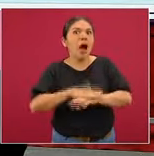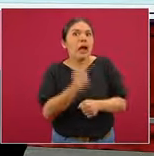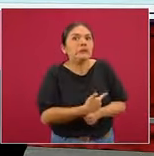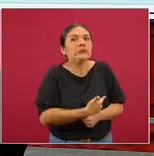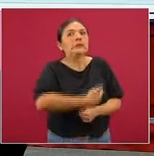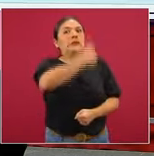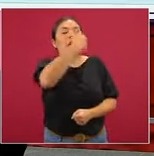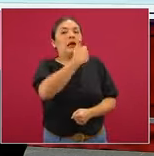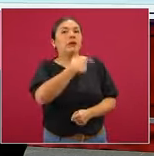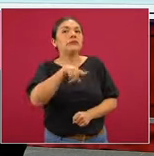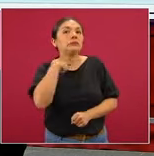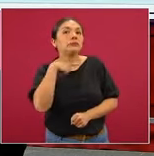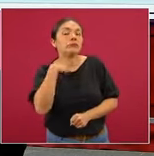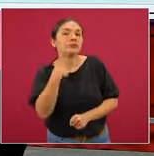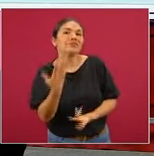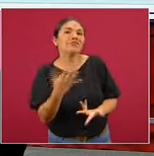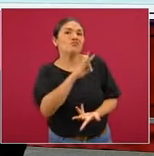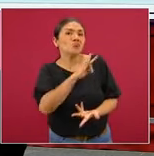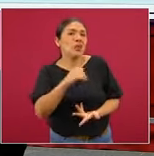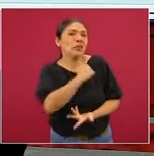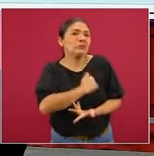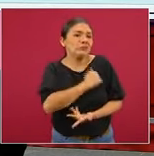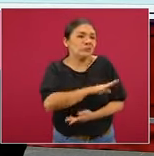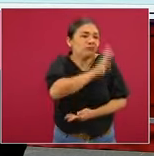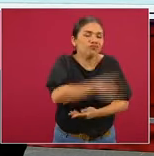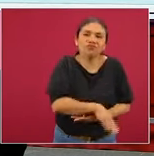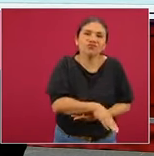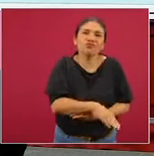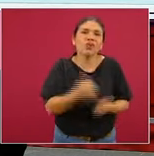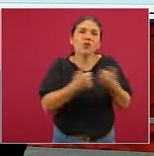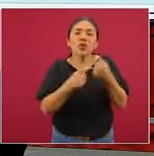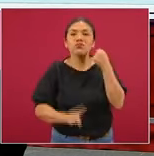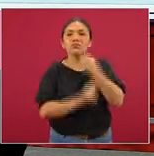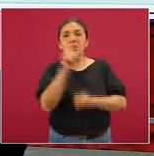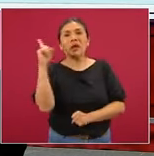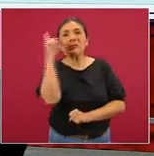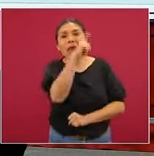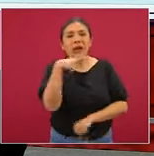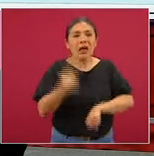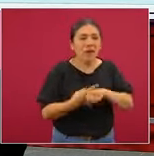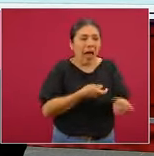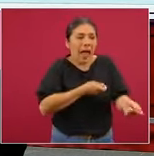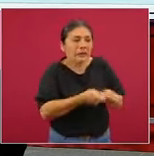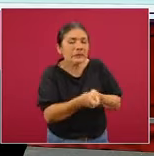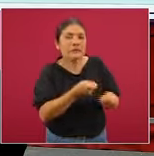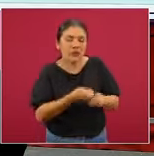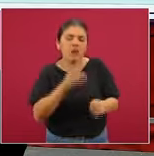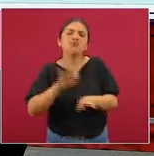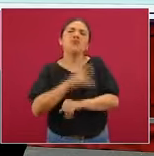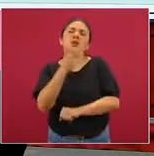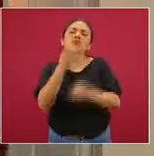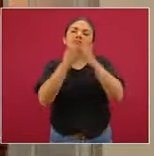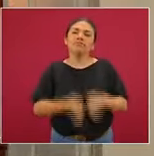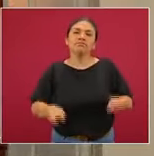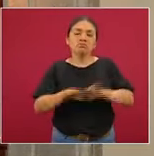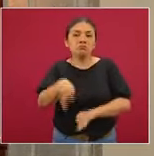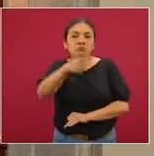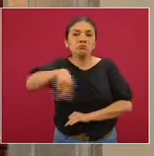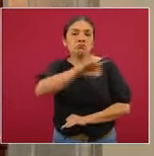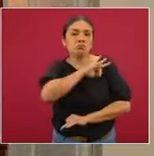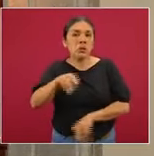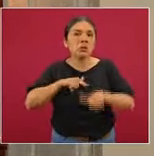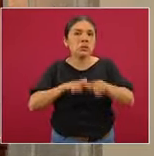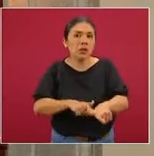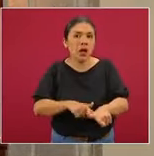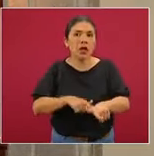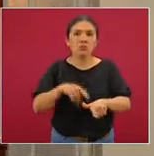manera grave y que también lamentablemente puede fallecer a consecuencia de las complicaciones. De ahí la importancia de poder llevar a cabo